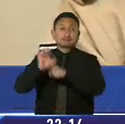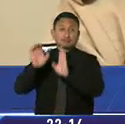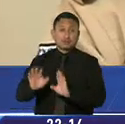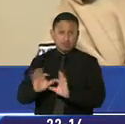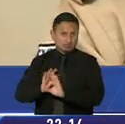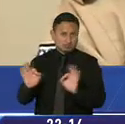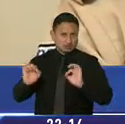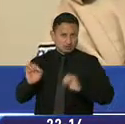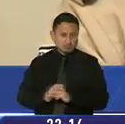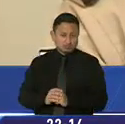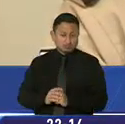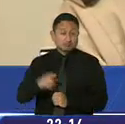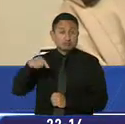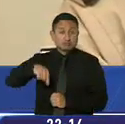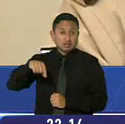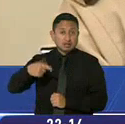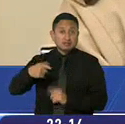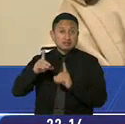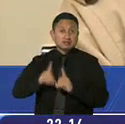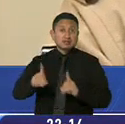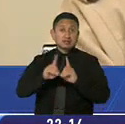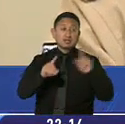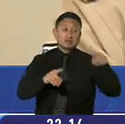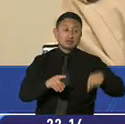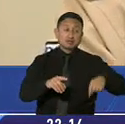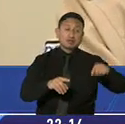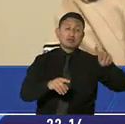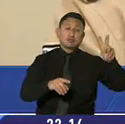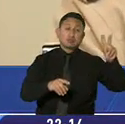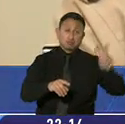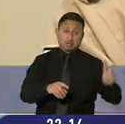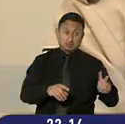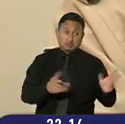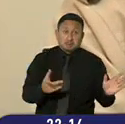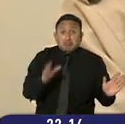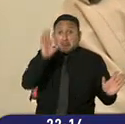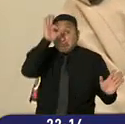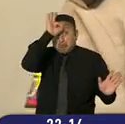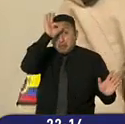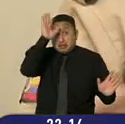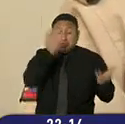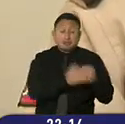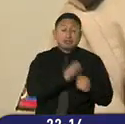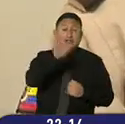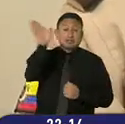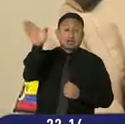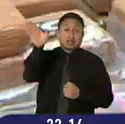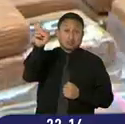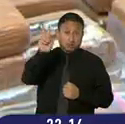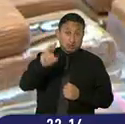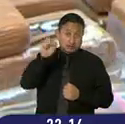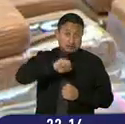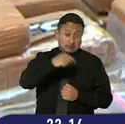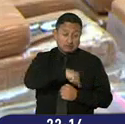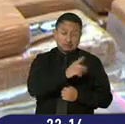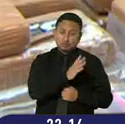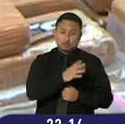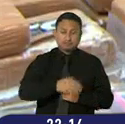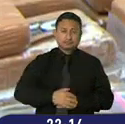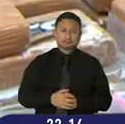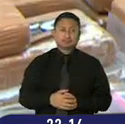nosotros no tenemos el dato de las personas venezolanas, no se puede decir. A lo mejor tengan antecedentes, pero en su país, ¿no es cierto? Informó Julio César Saona.